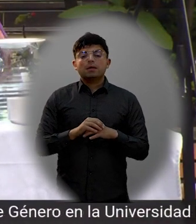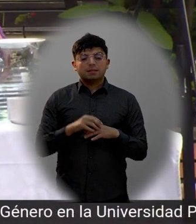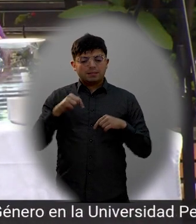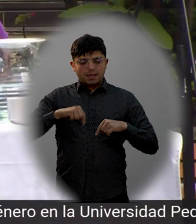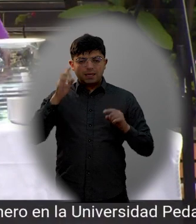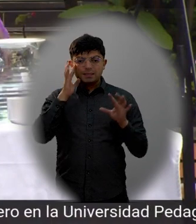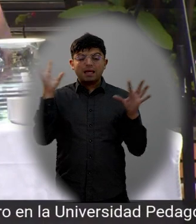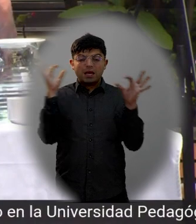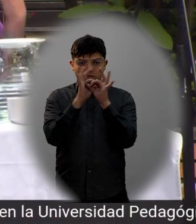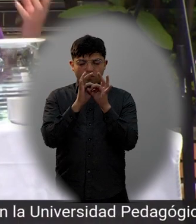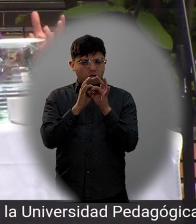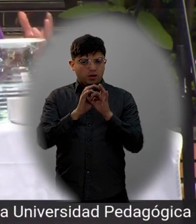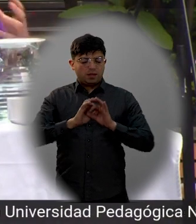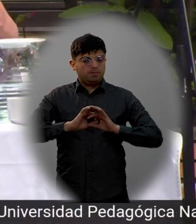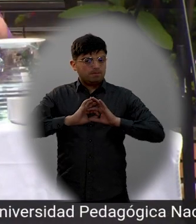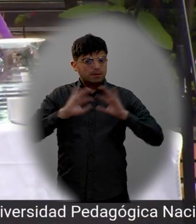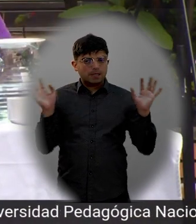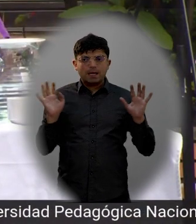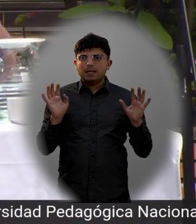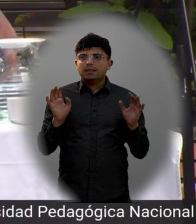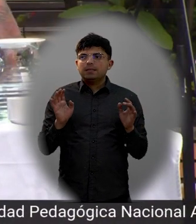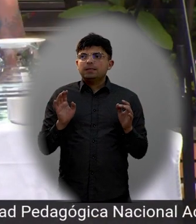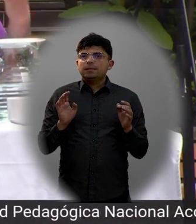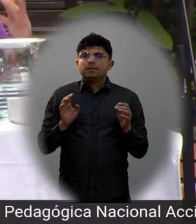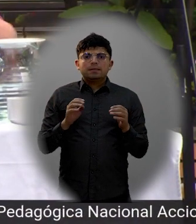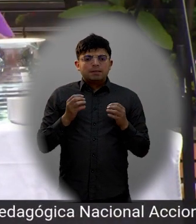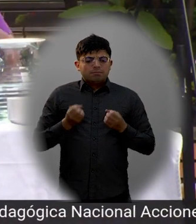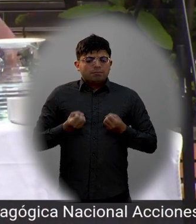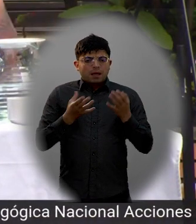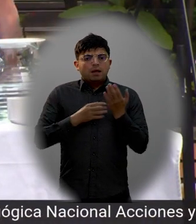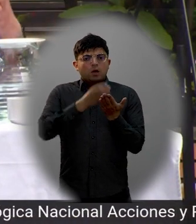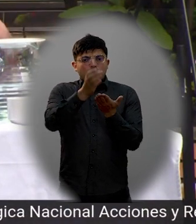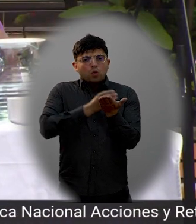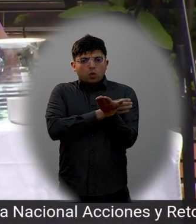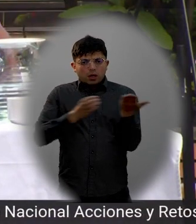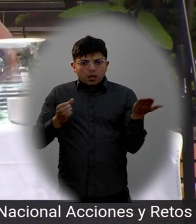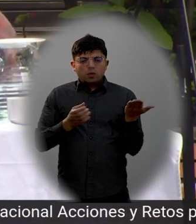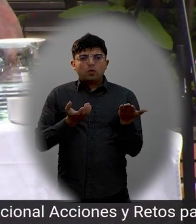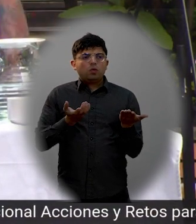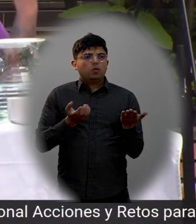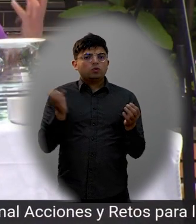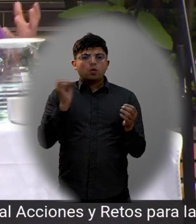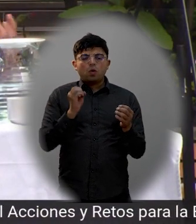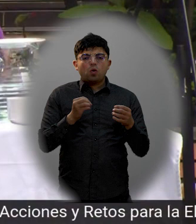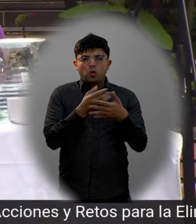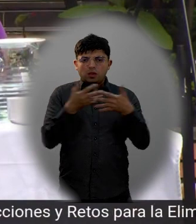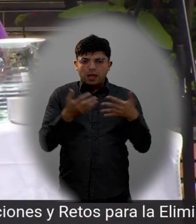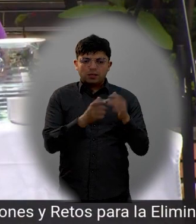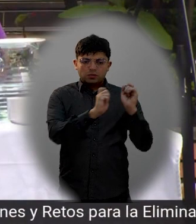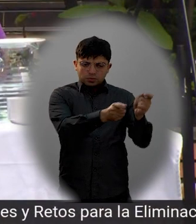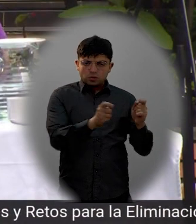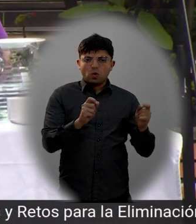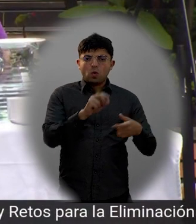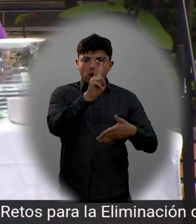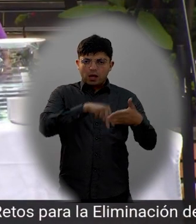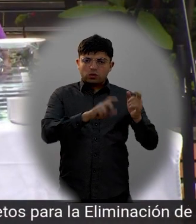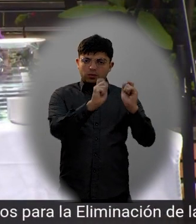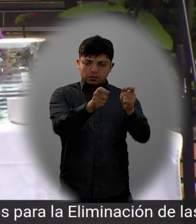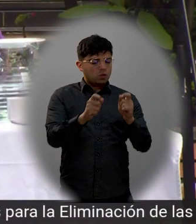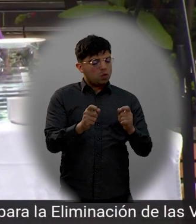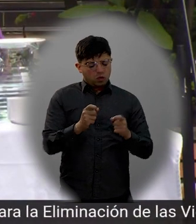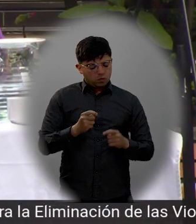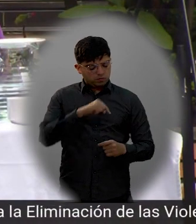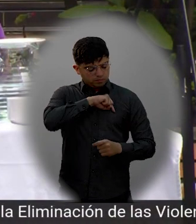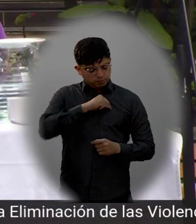este enfoque no es simplemente generar currículos o textos o poner lecturas, sino implica una